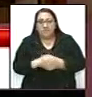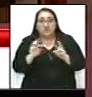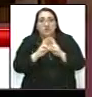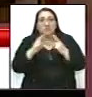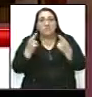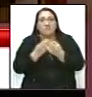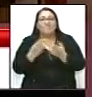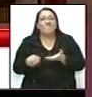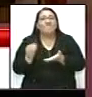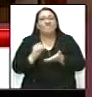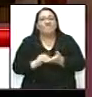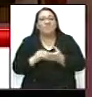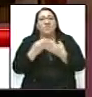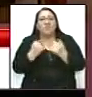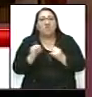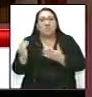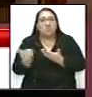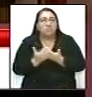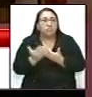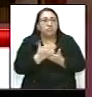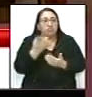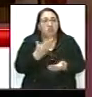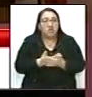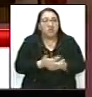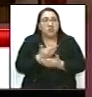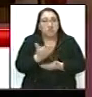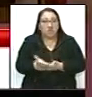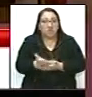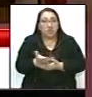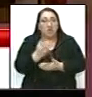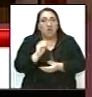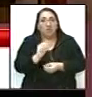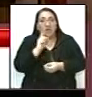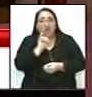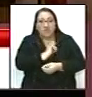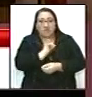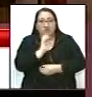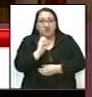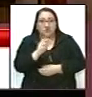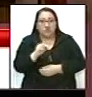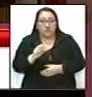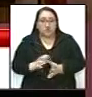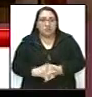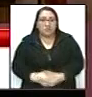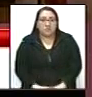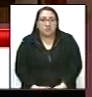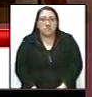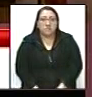reunir mayores elementos que sustenten la posición institucional de la OMPE.